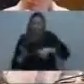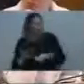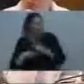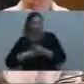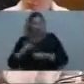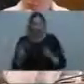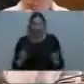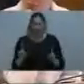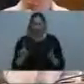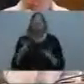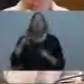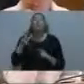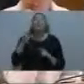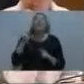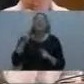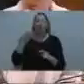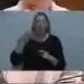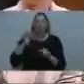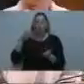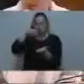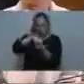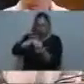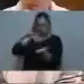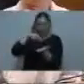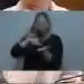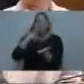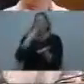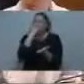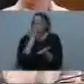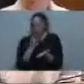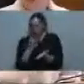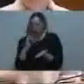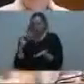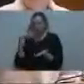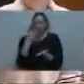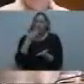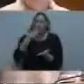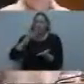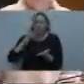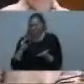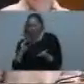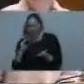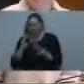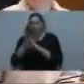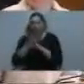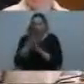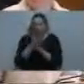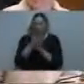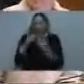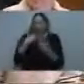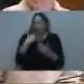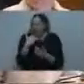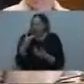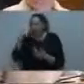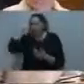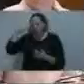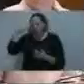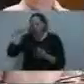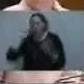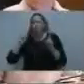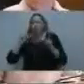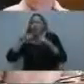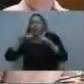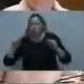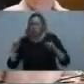Grandas de Salim. Y vamos a ver, esto si no fuera muy serio, si no estuviéramos hablando de un BIC, si no estuviéramos hablando de algo de la cultura, no solamente de los asturianos, sino